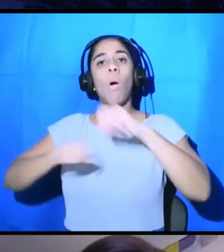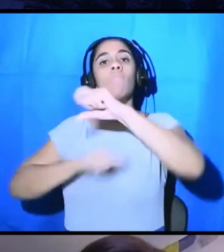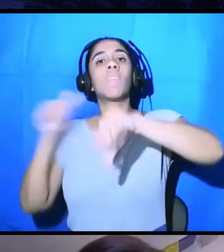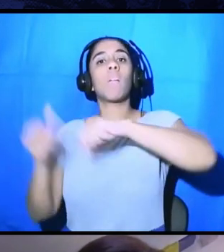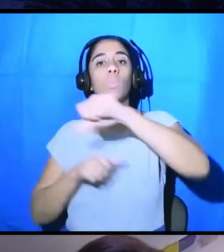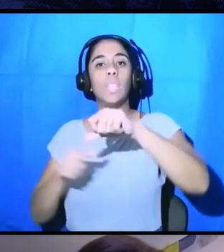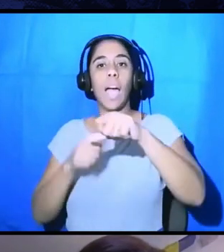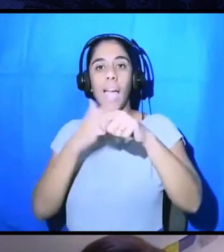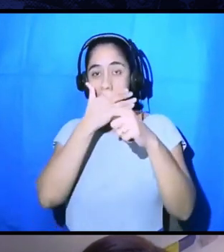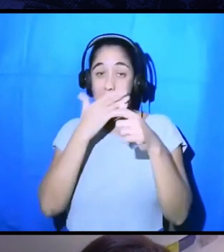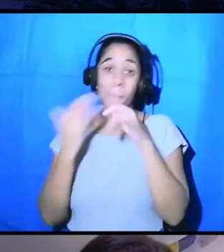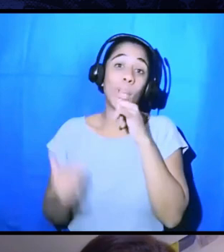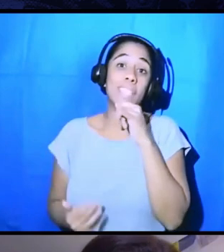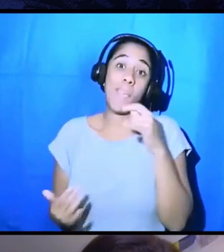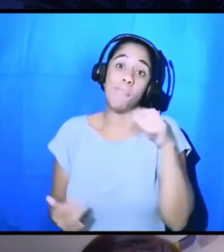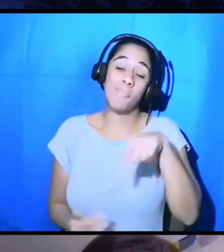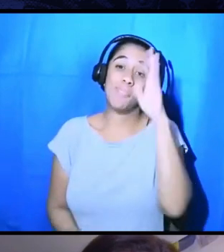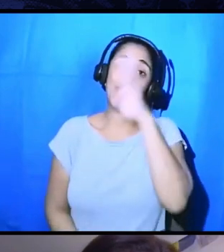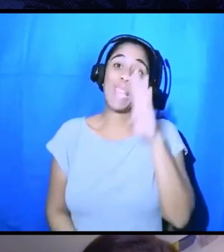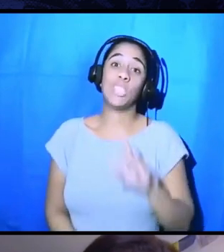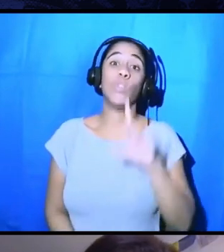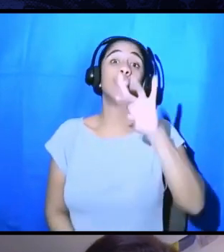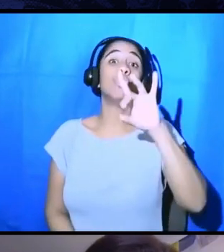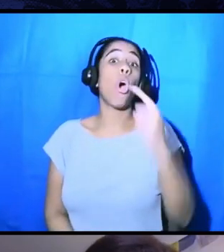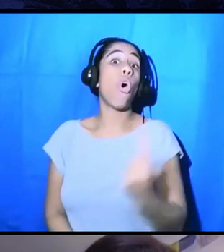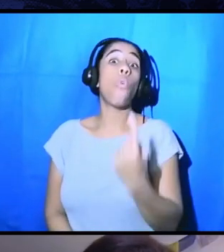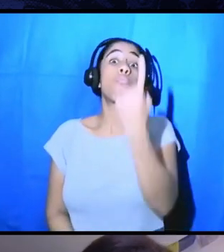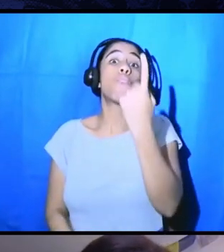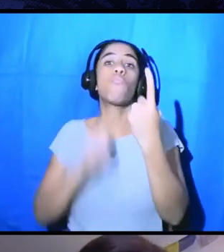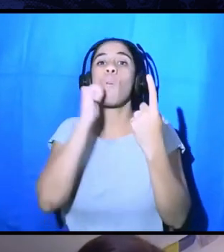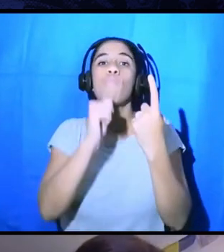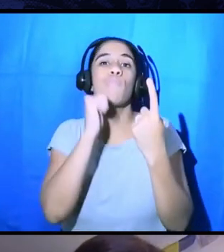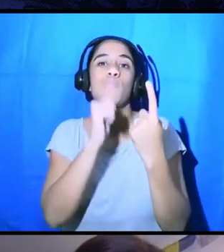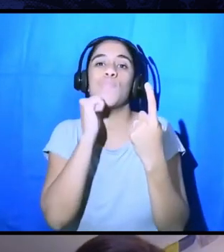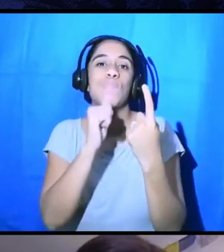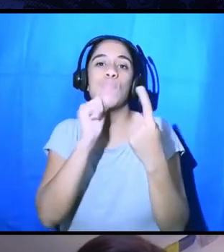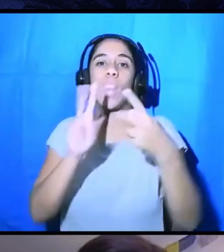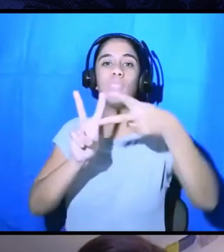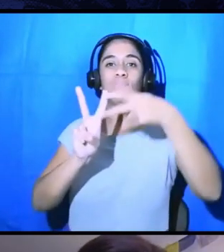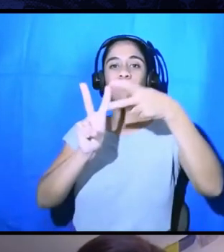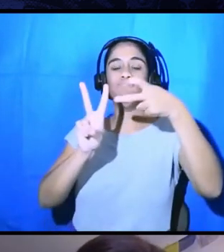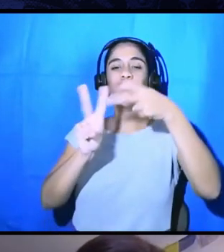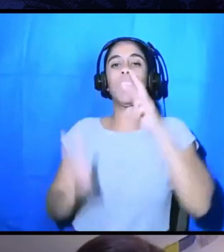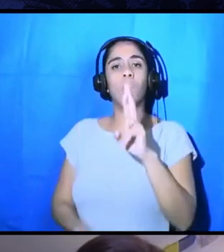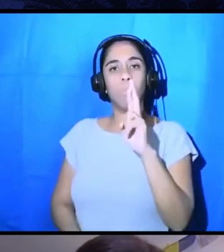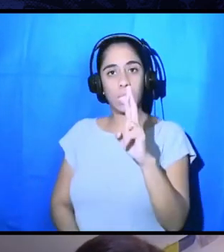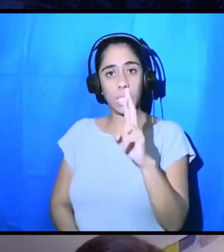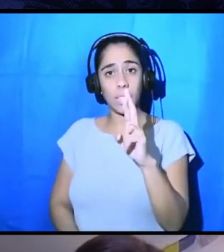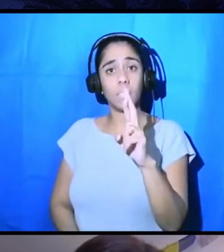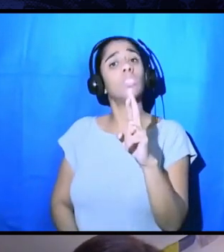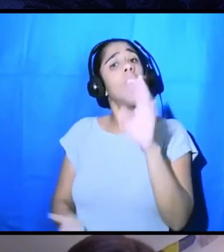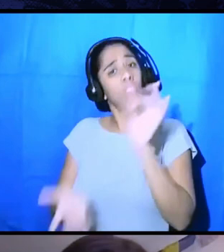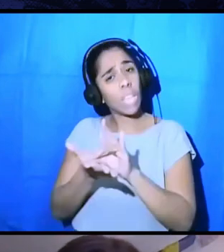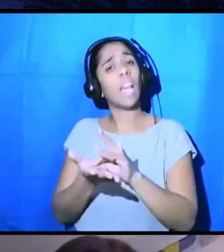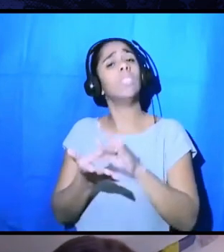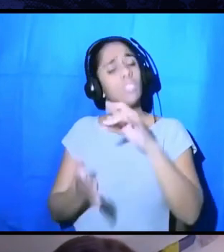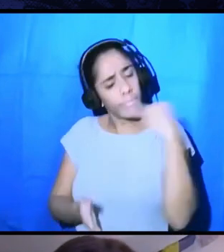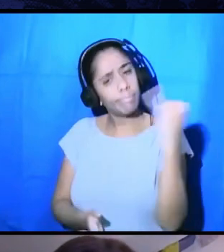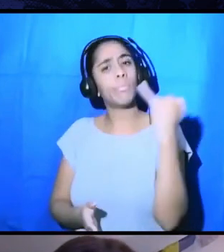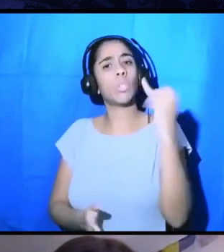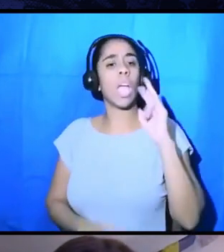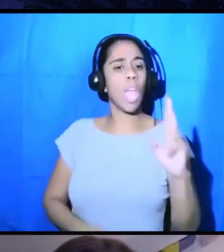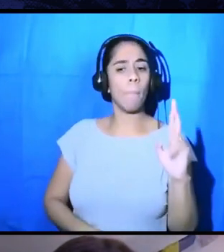eleita en 2018 entonces realmente la importancia de tener esos representantes nesos espacos y me